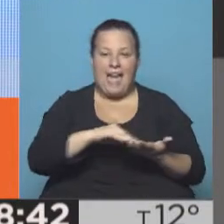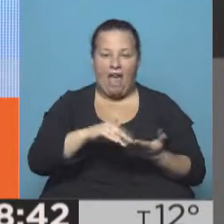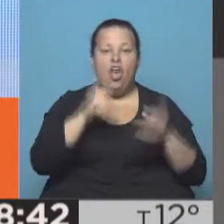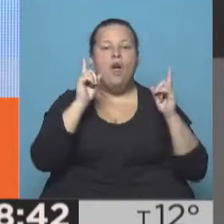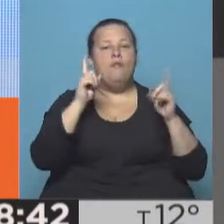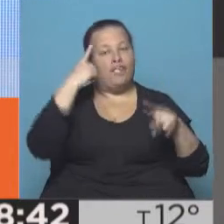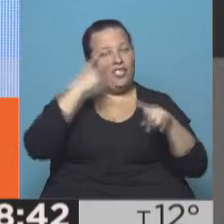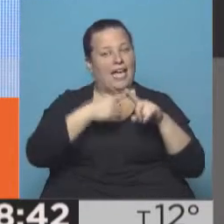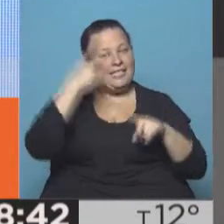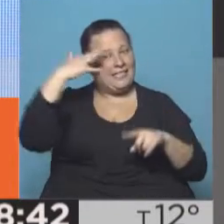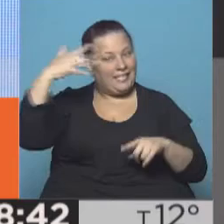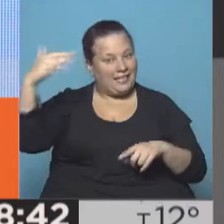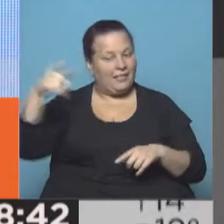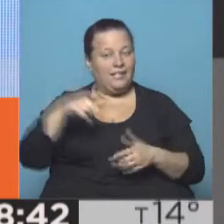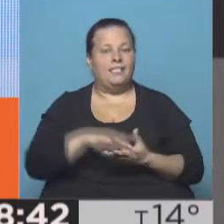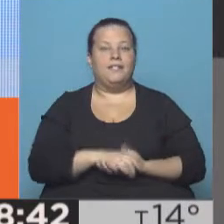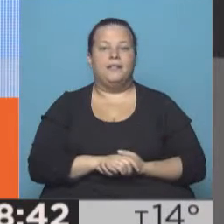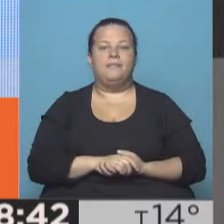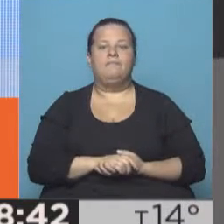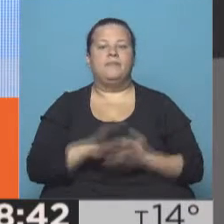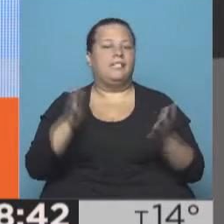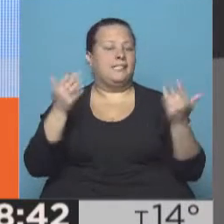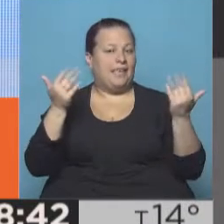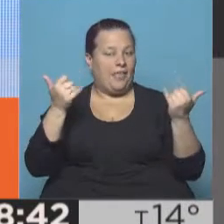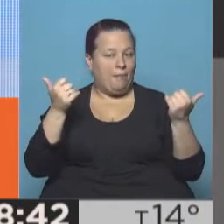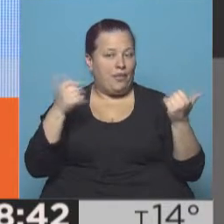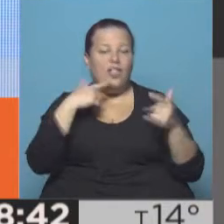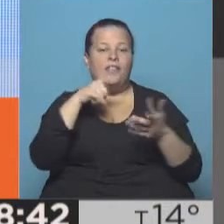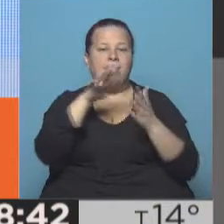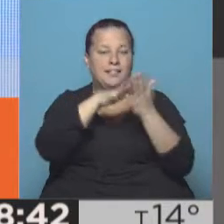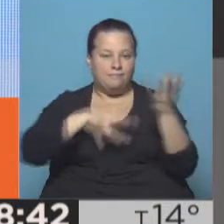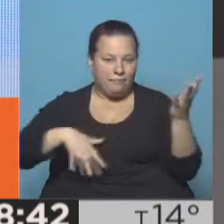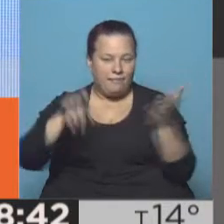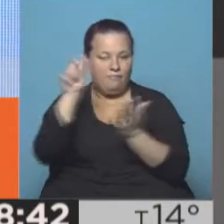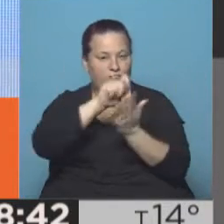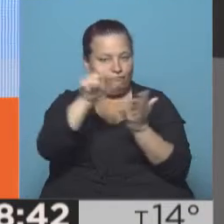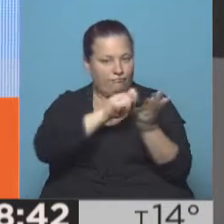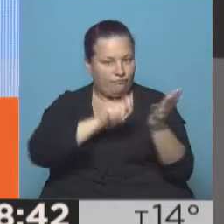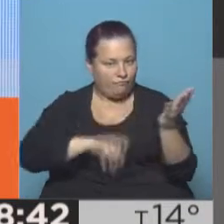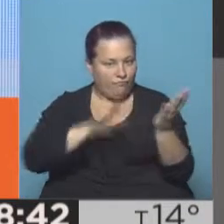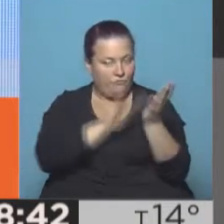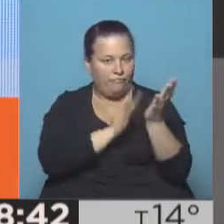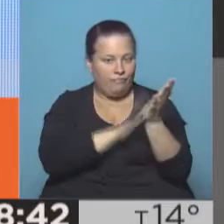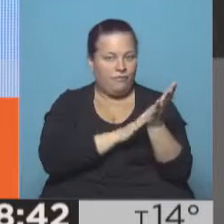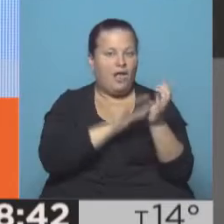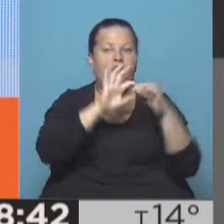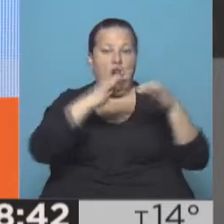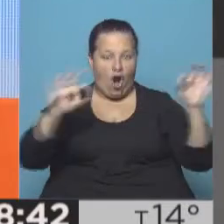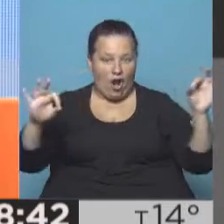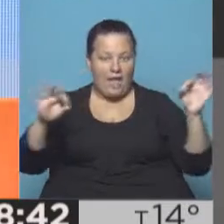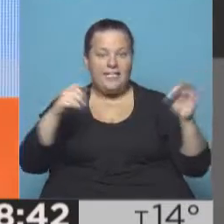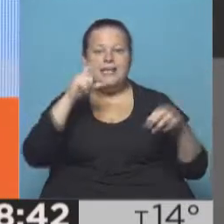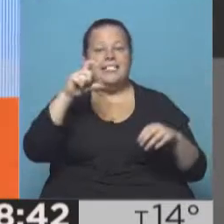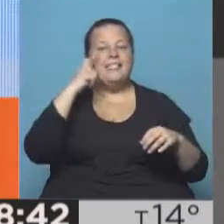profesor de filosofía, Cabancil, se despidió, nos dejó una esquela escrita con la frase de